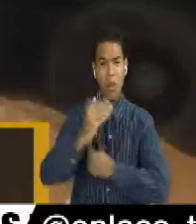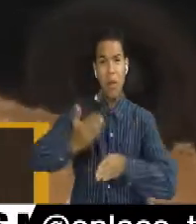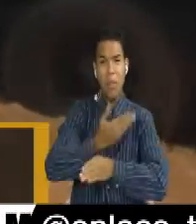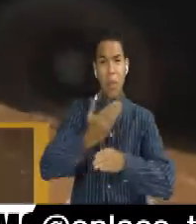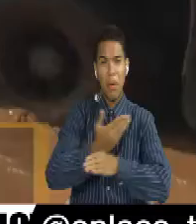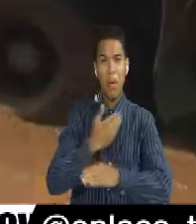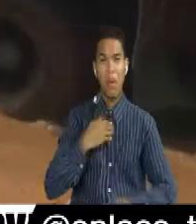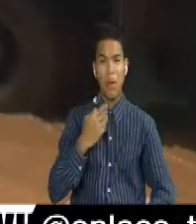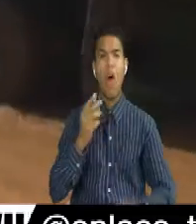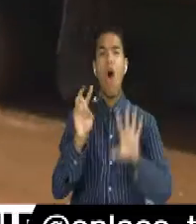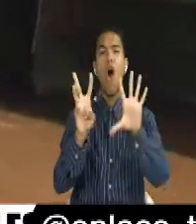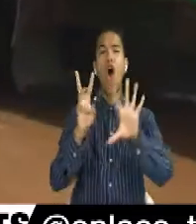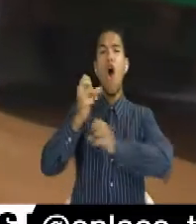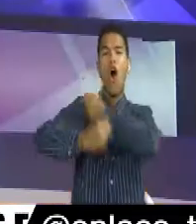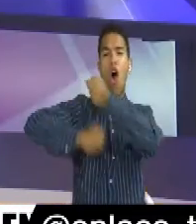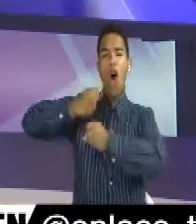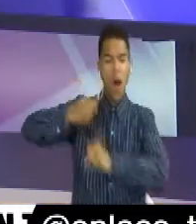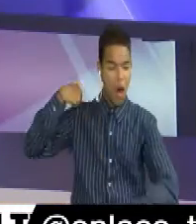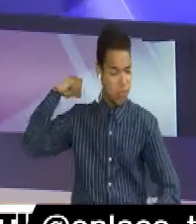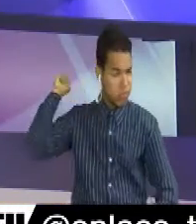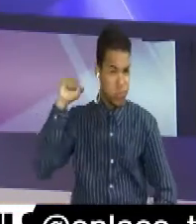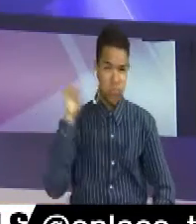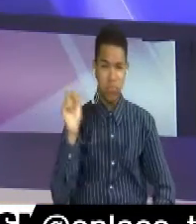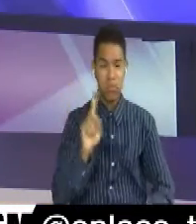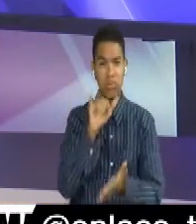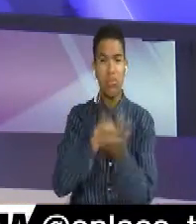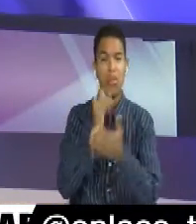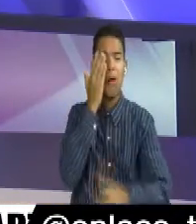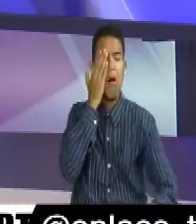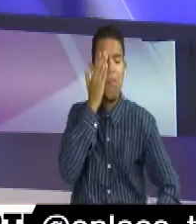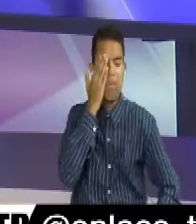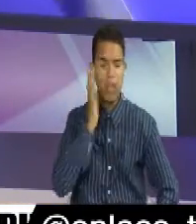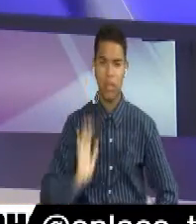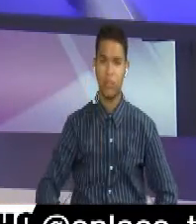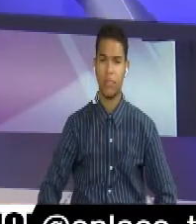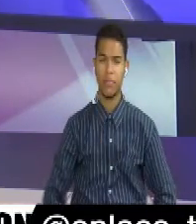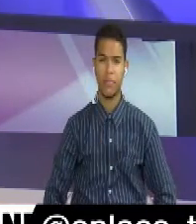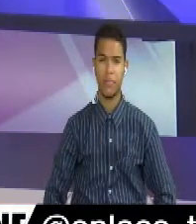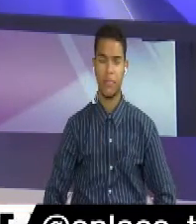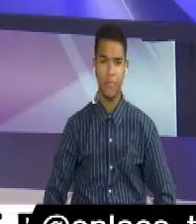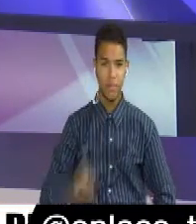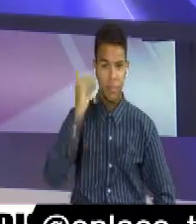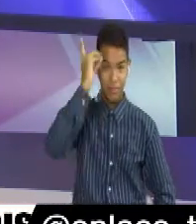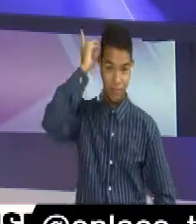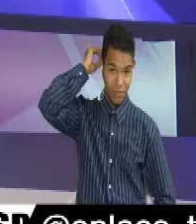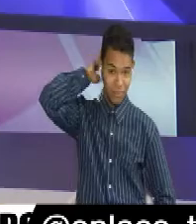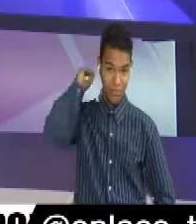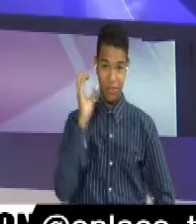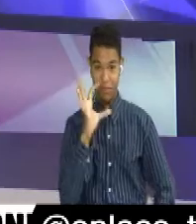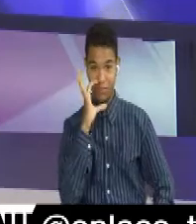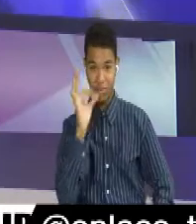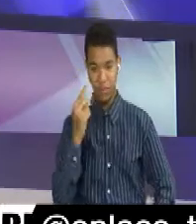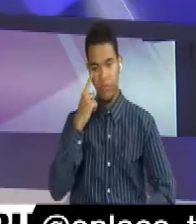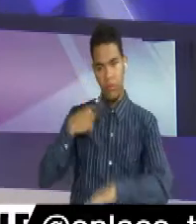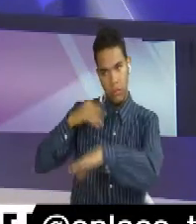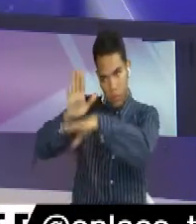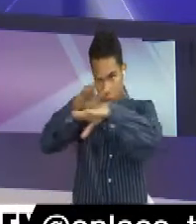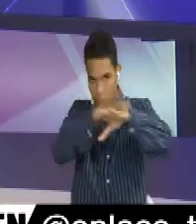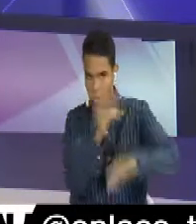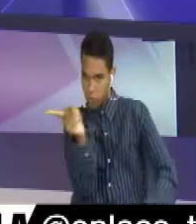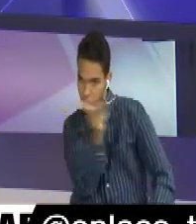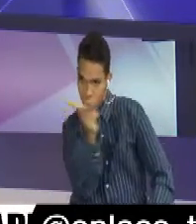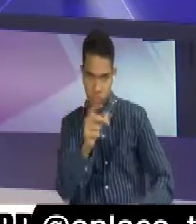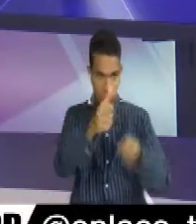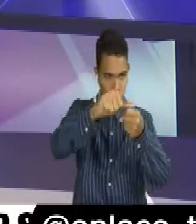más de 8 años. Y el alcalde de Barranca Bermeja, por su parte, pidió a Ecopetrol y a Impala hacer la inversión en